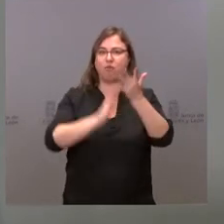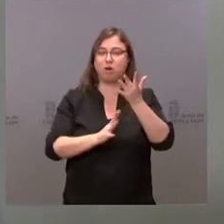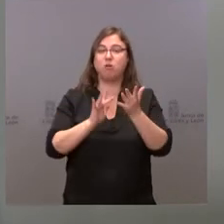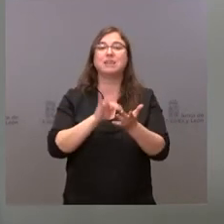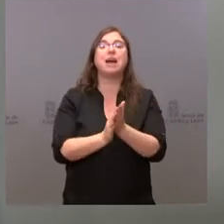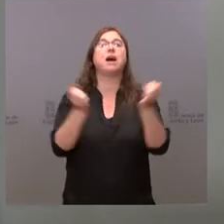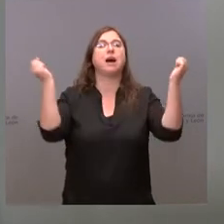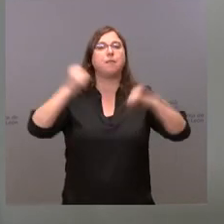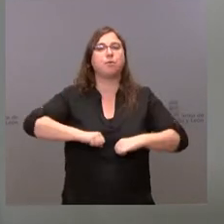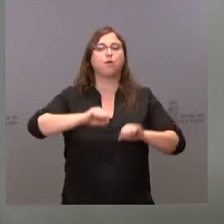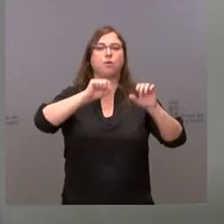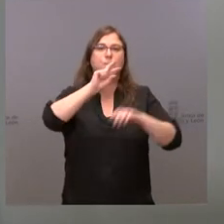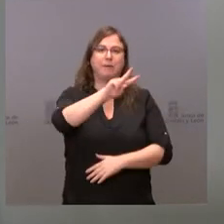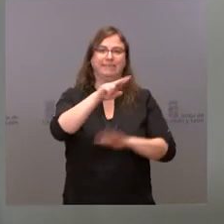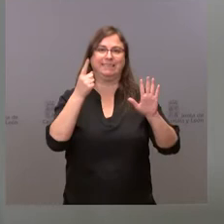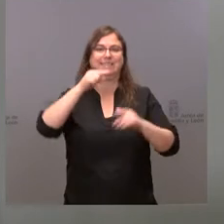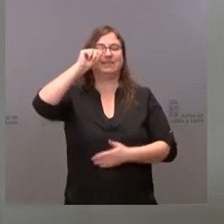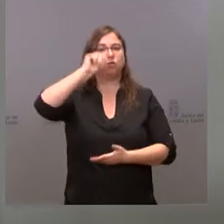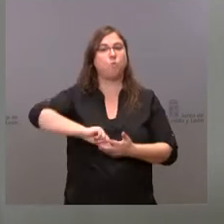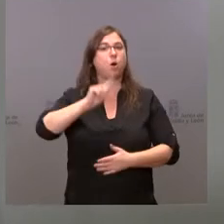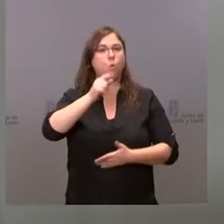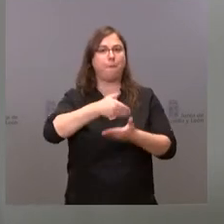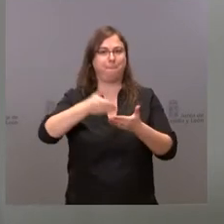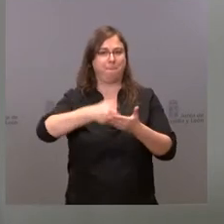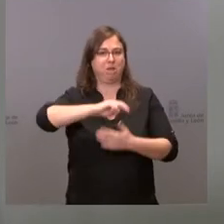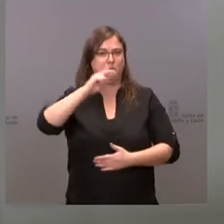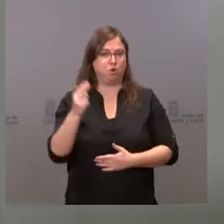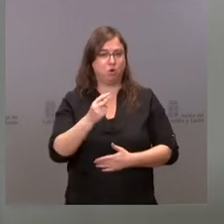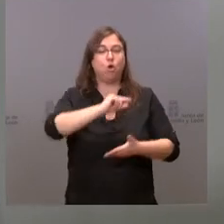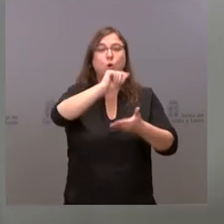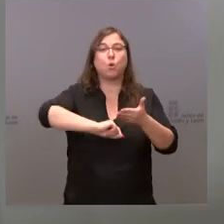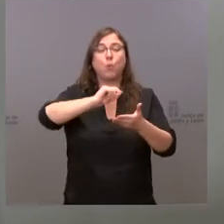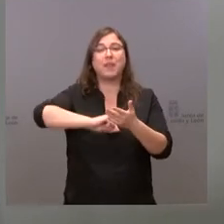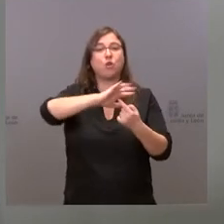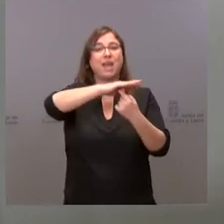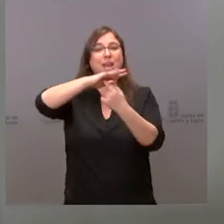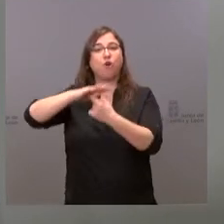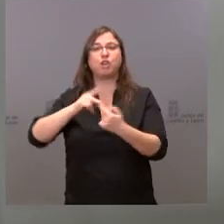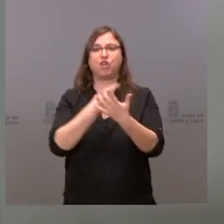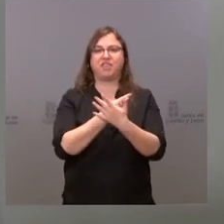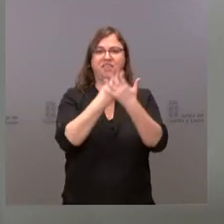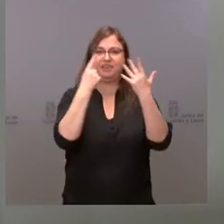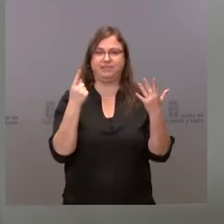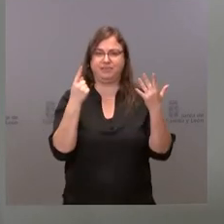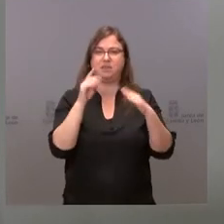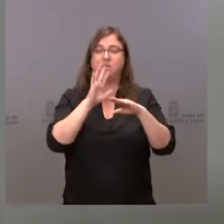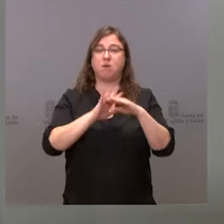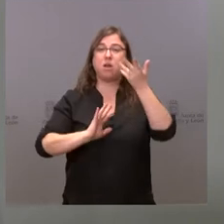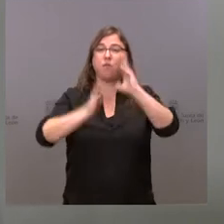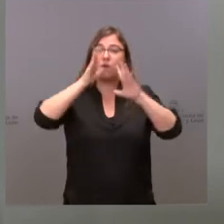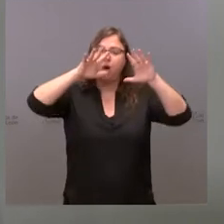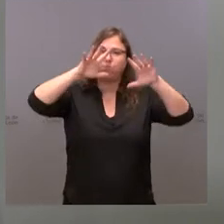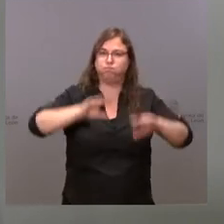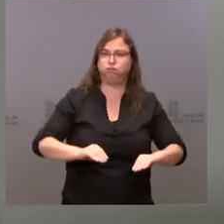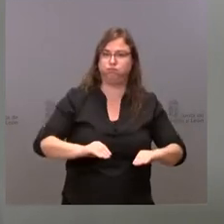26,1 millones de euros para contratar 16 helicópteros para las labores de extinción de incendios